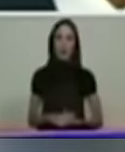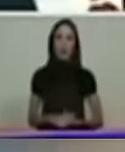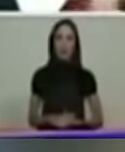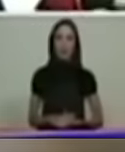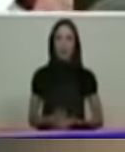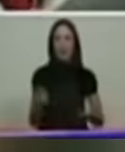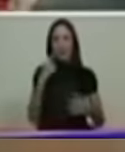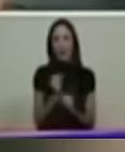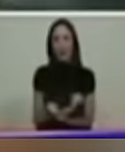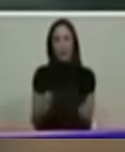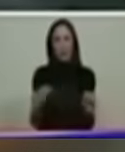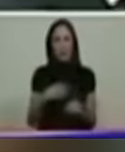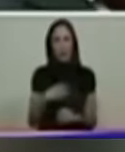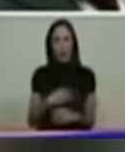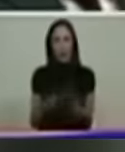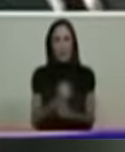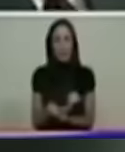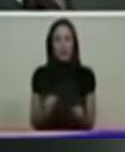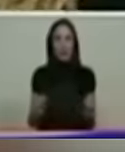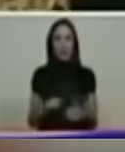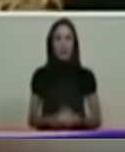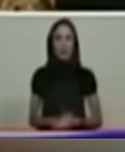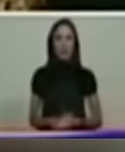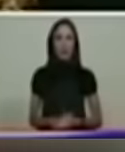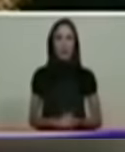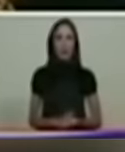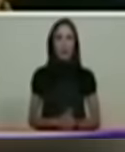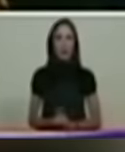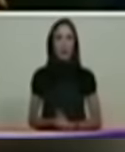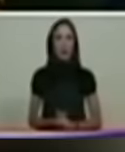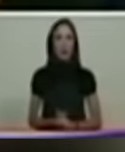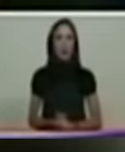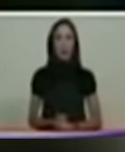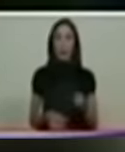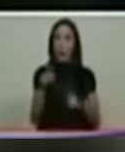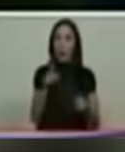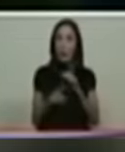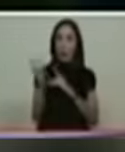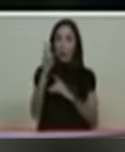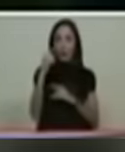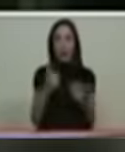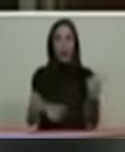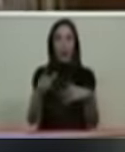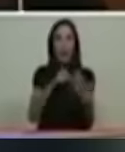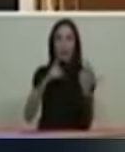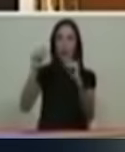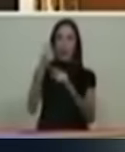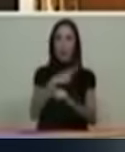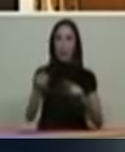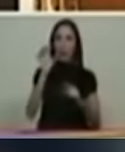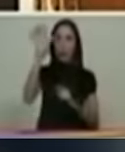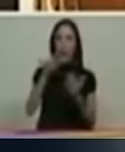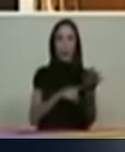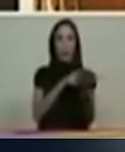puede ser que algunos de los venezolanos que se han ido a lavar profetas al exterior lo digo